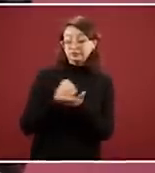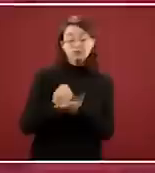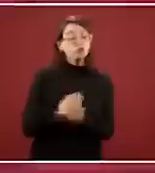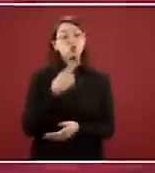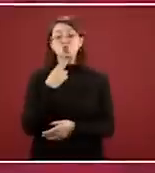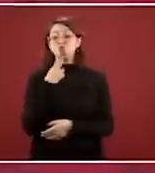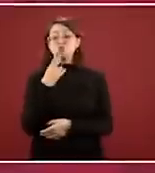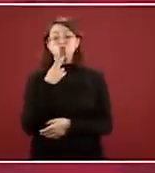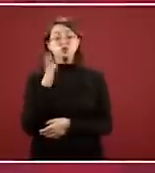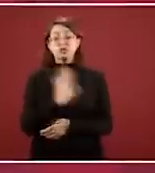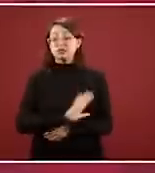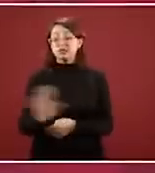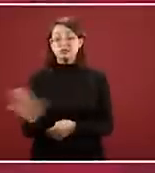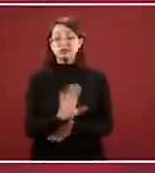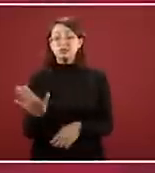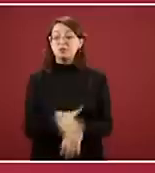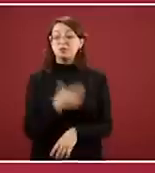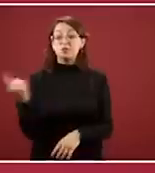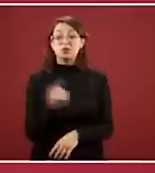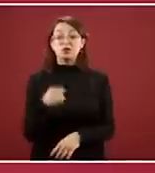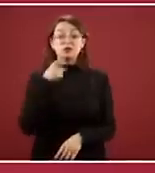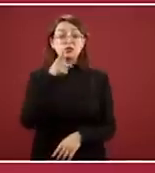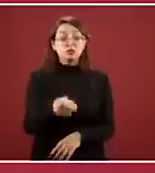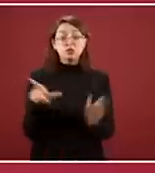porque te va a significar